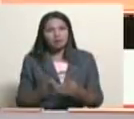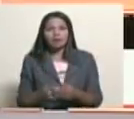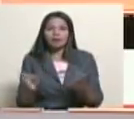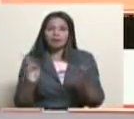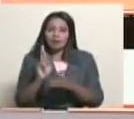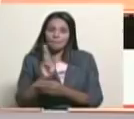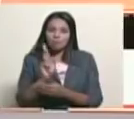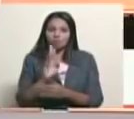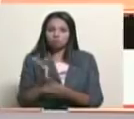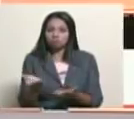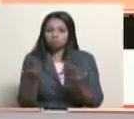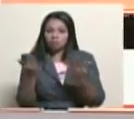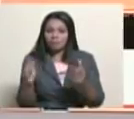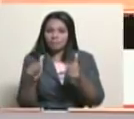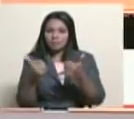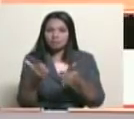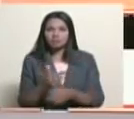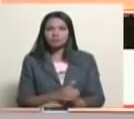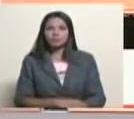Inmediatamente.